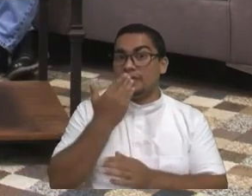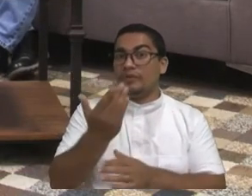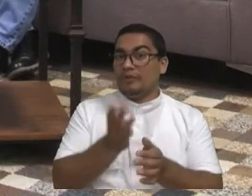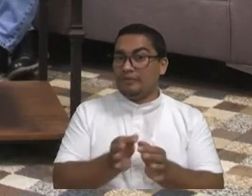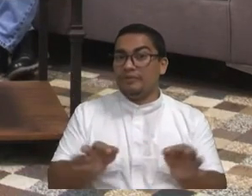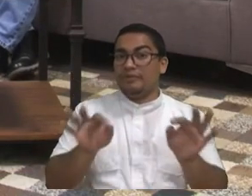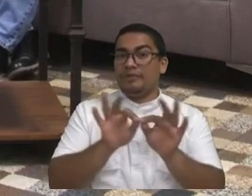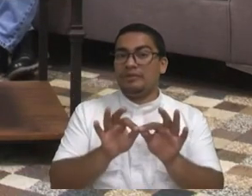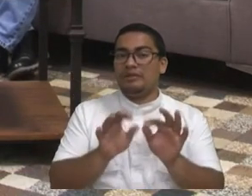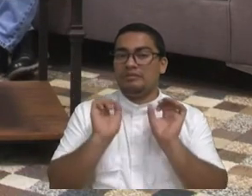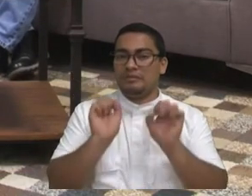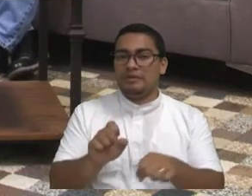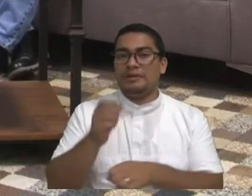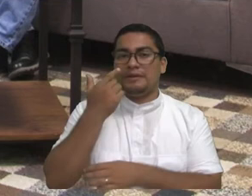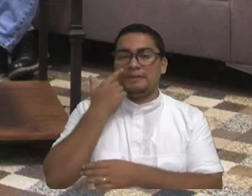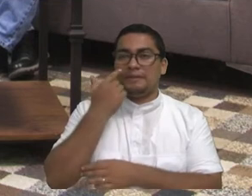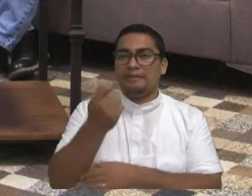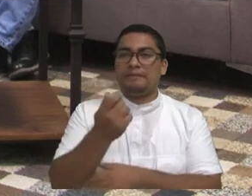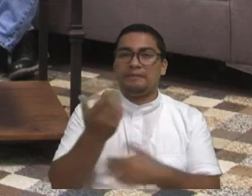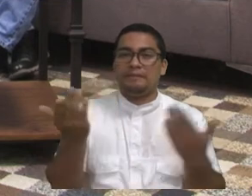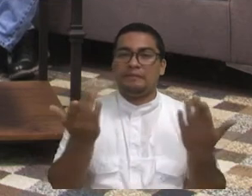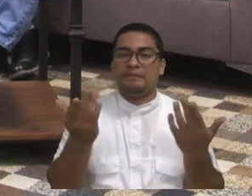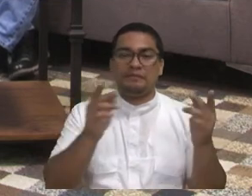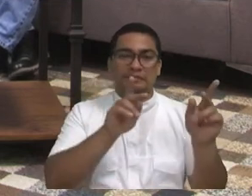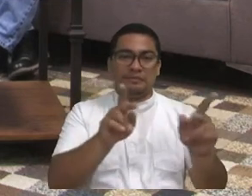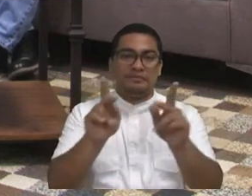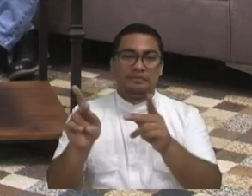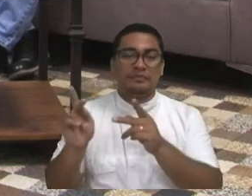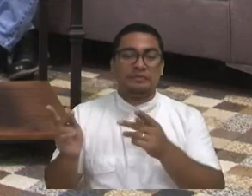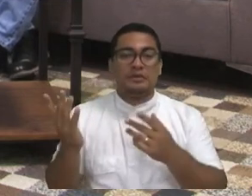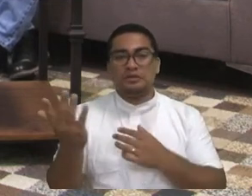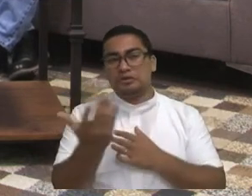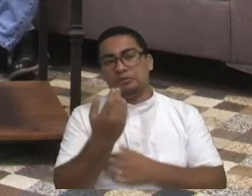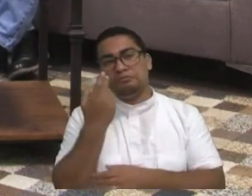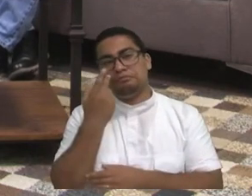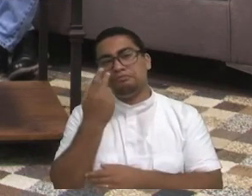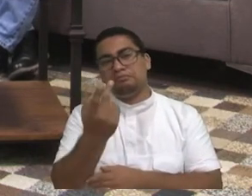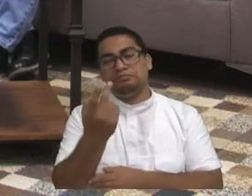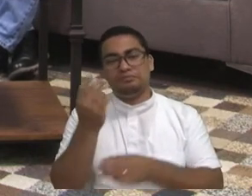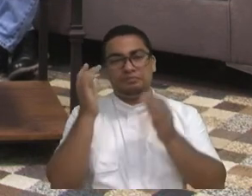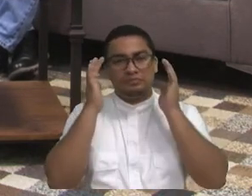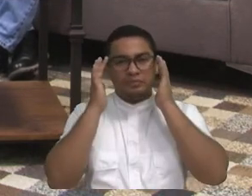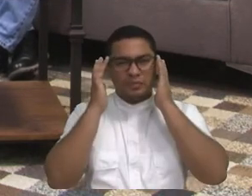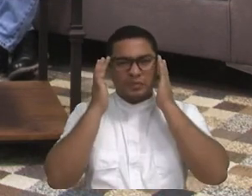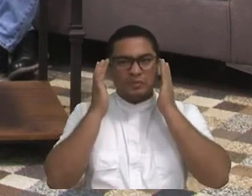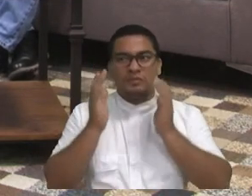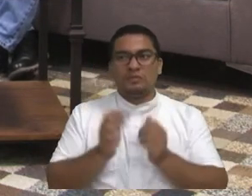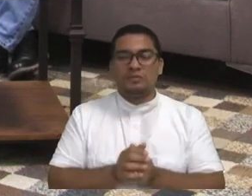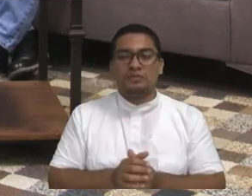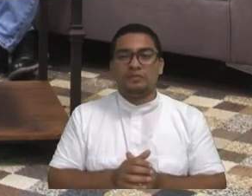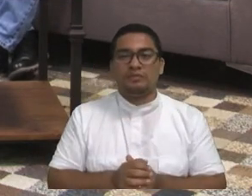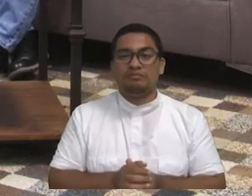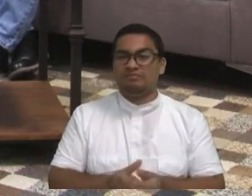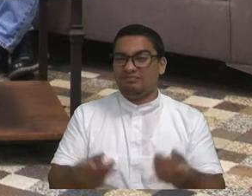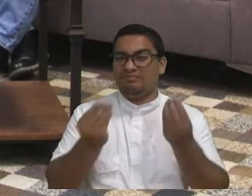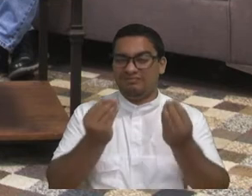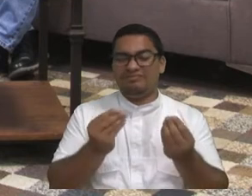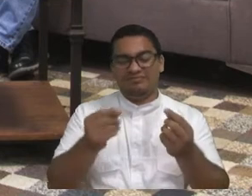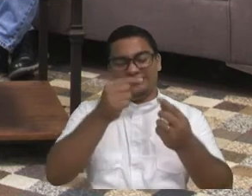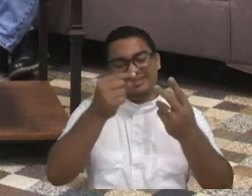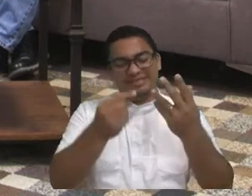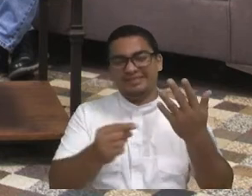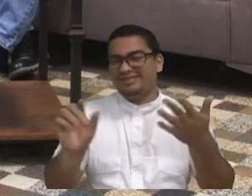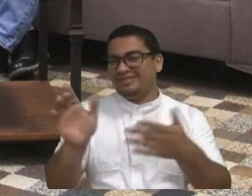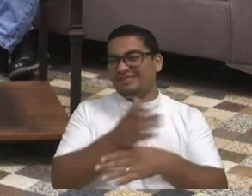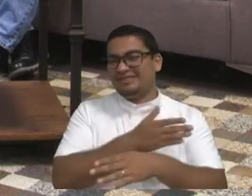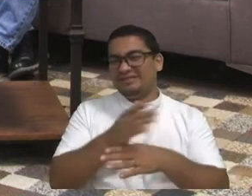conocer un poquito compañero para toda esta audiencia que nos está viendo desde él porque hay la variedad es grande